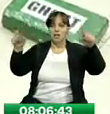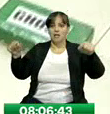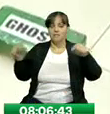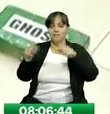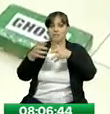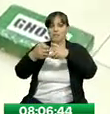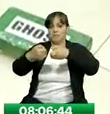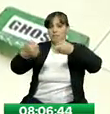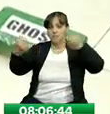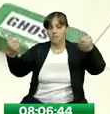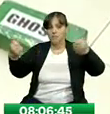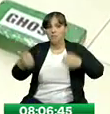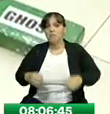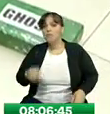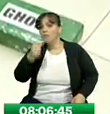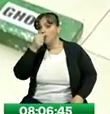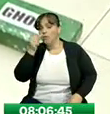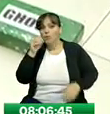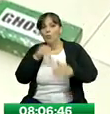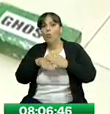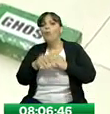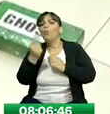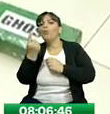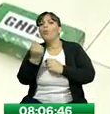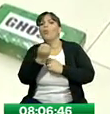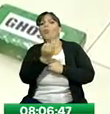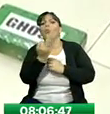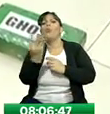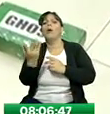informó jorge salazar